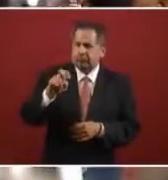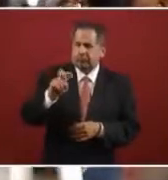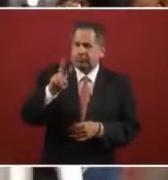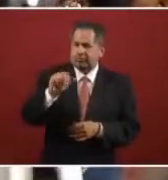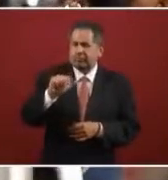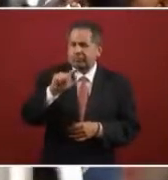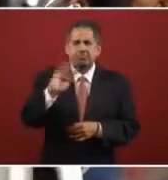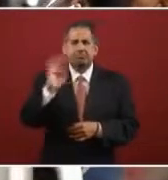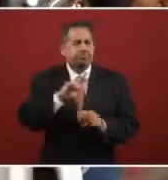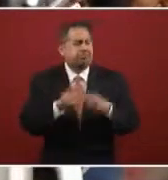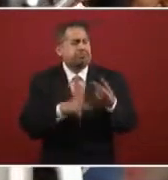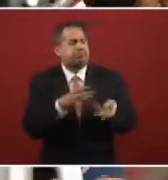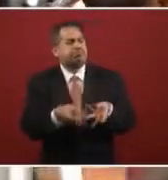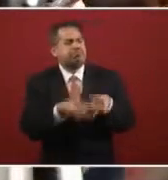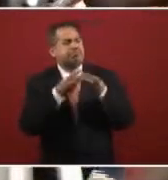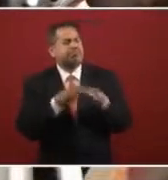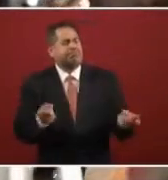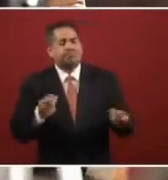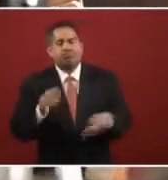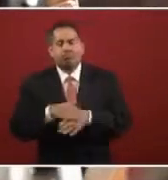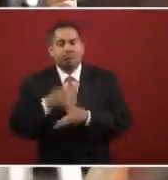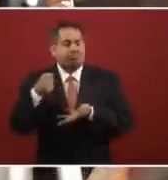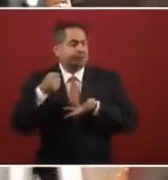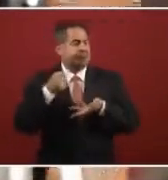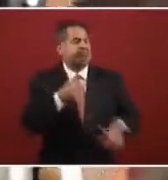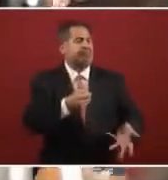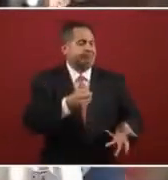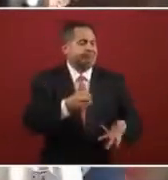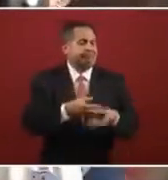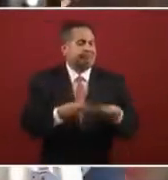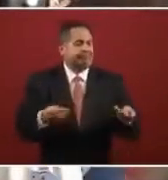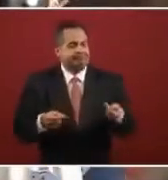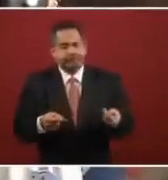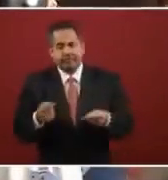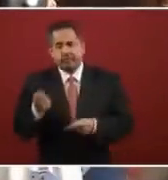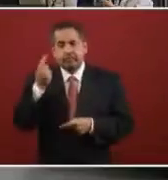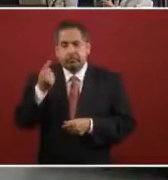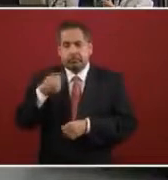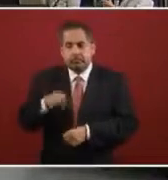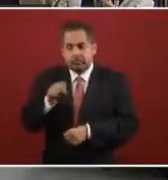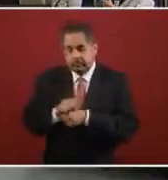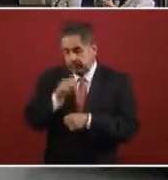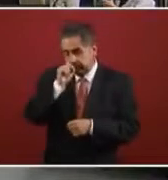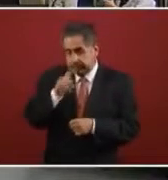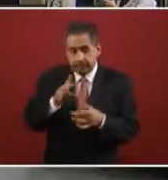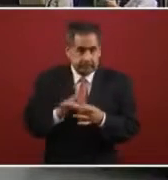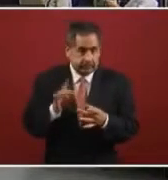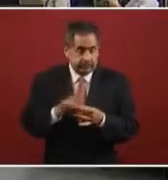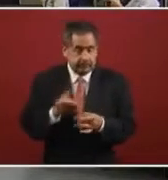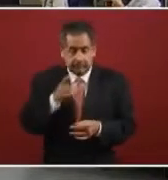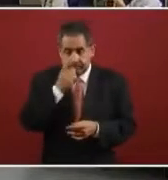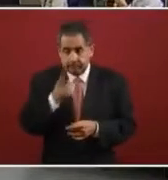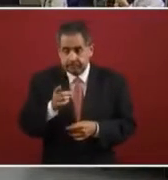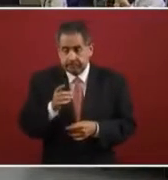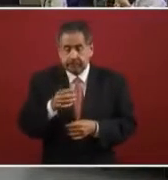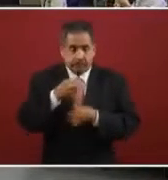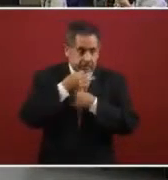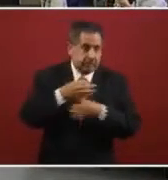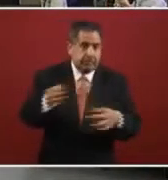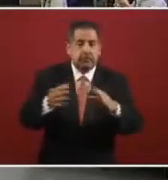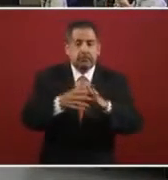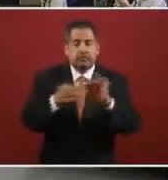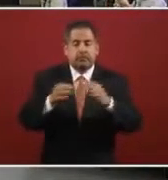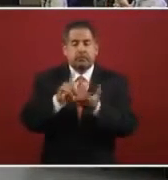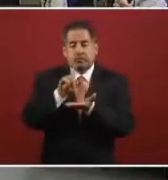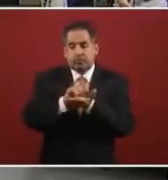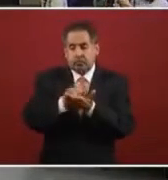alto al presupuesto y el manejo de los recursos que ha hecho. La semana pasada también usted last dio a week you conocer also un tuit a